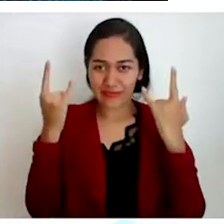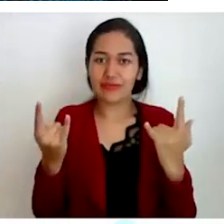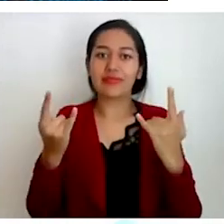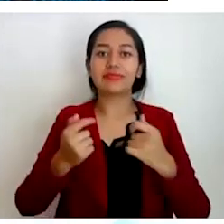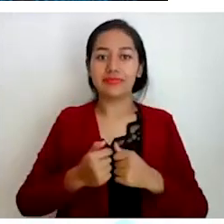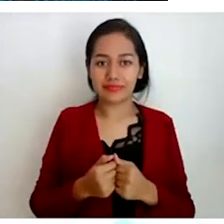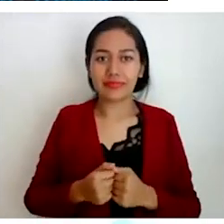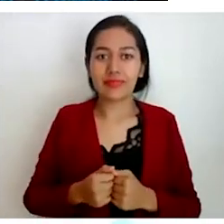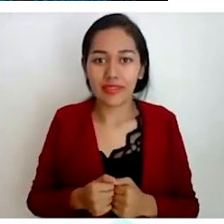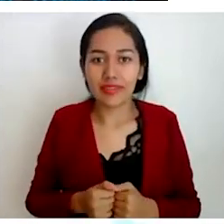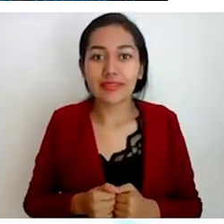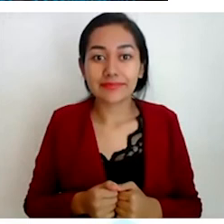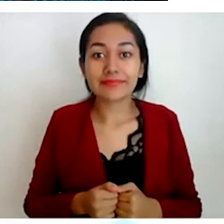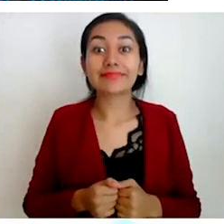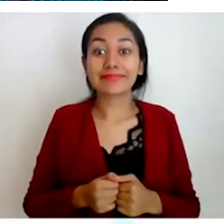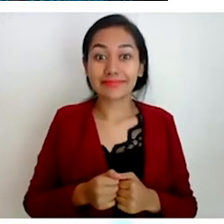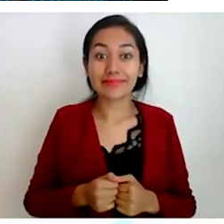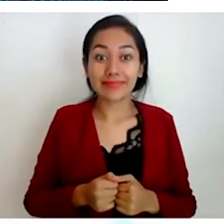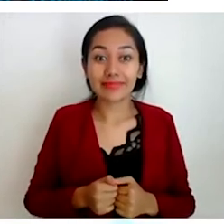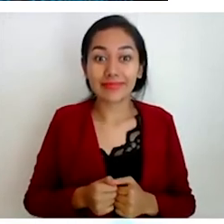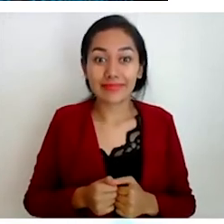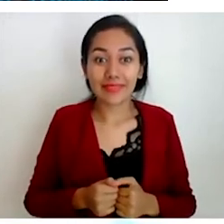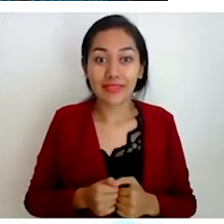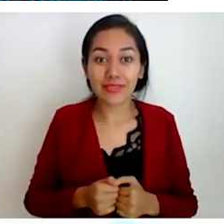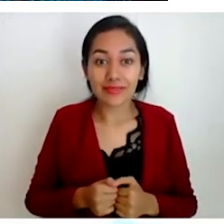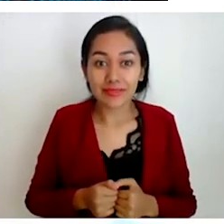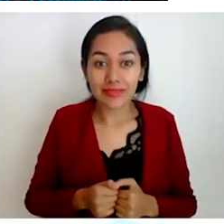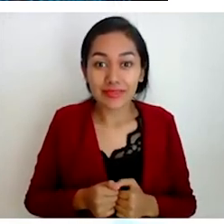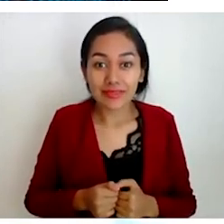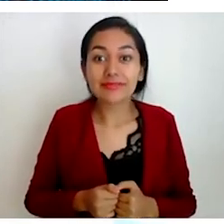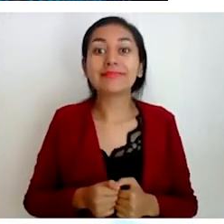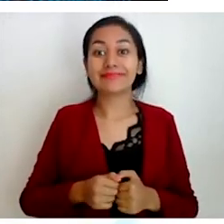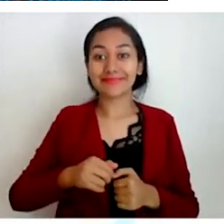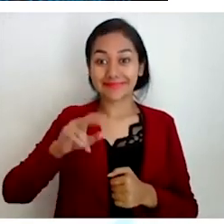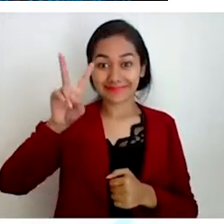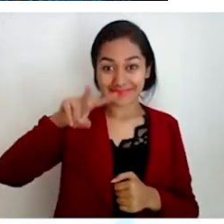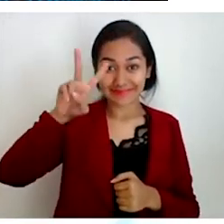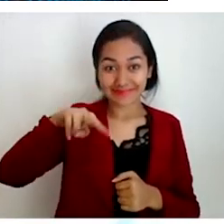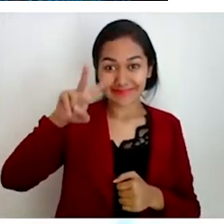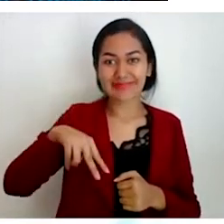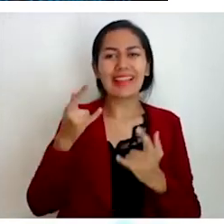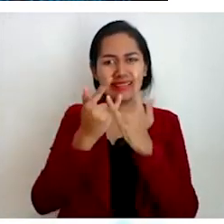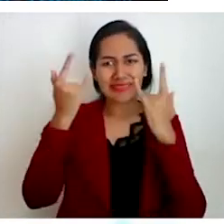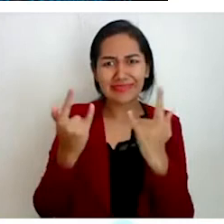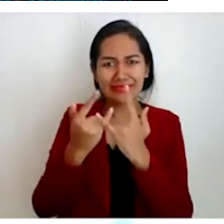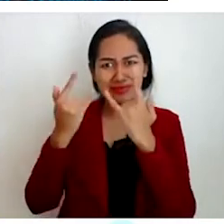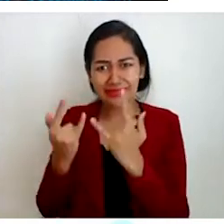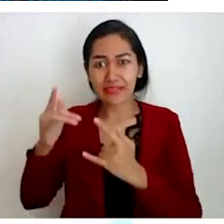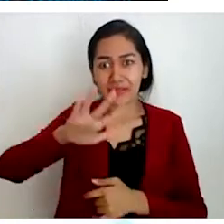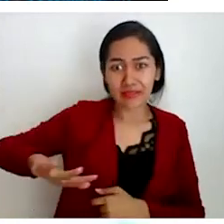más ficcional. No tiene un propósito didáctico, tampoco Filadelfia. Muchas de estas películas no tienen un